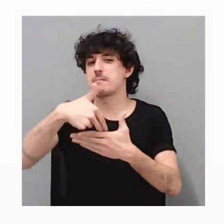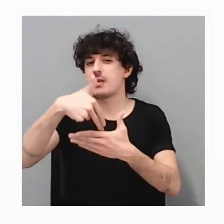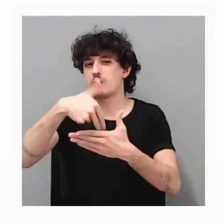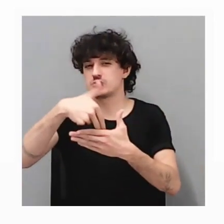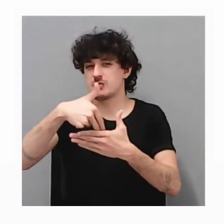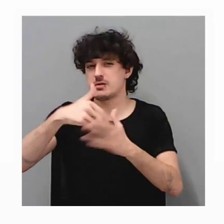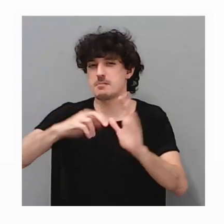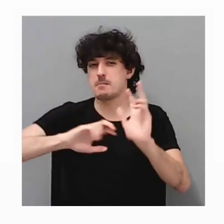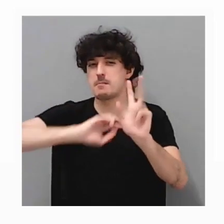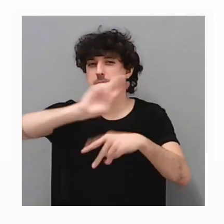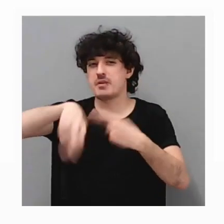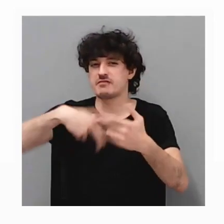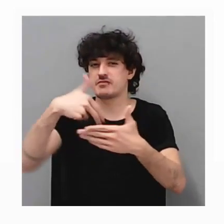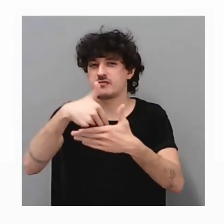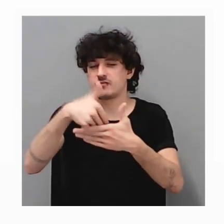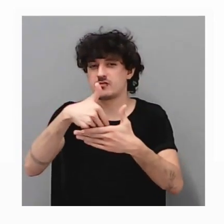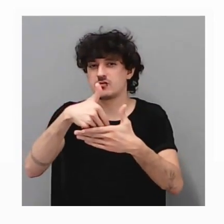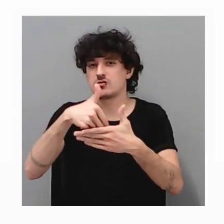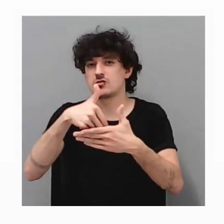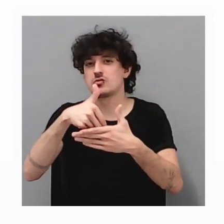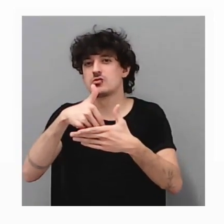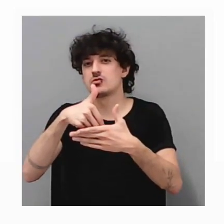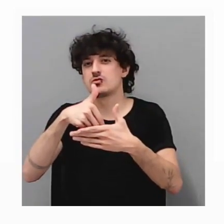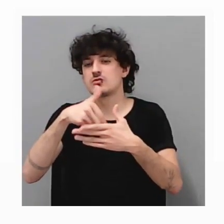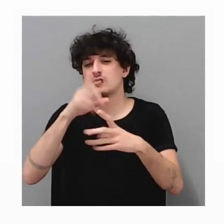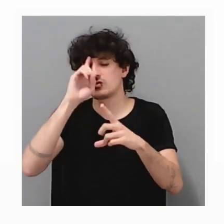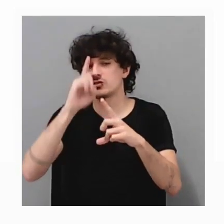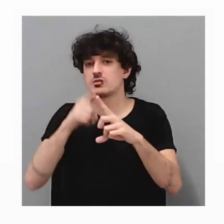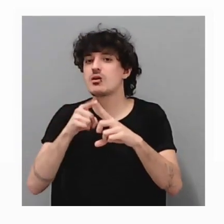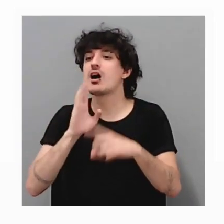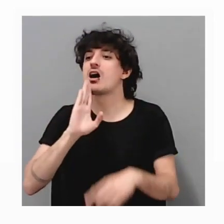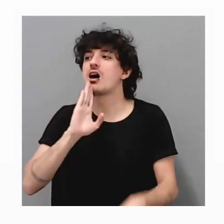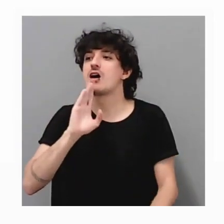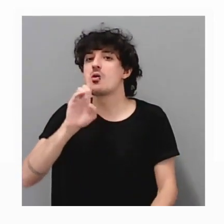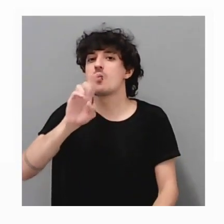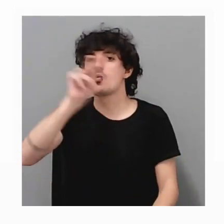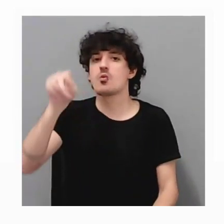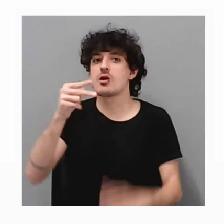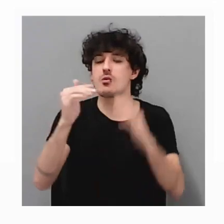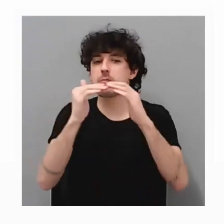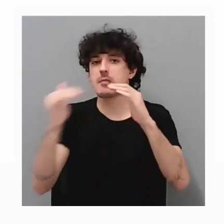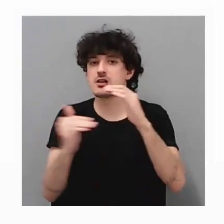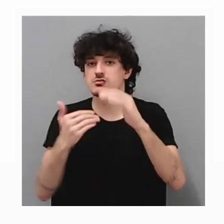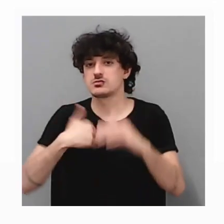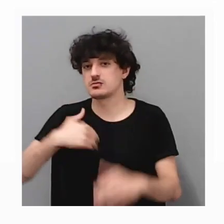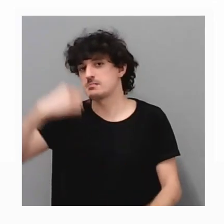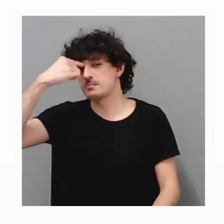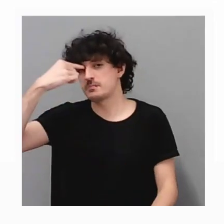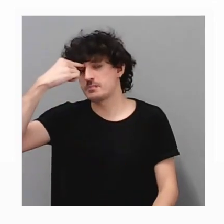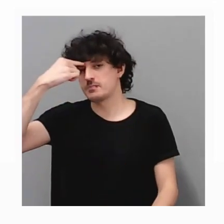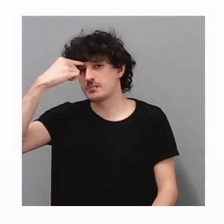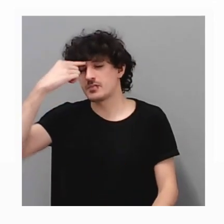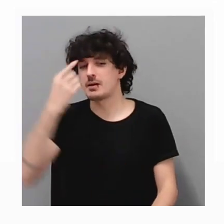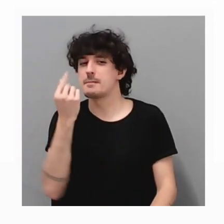impacto medioambiental menor, sino a ese precio que antes teníamos de €1 o menos, que ya lo echamos de menos. Y aunque parezca magia,